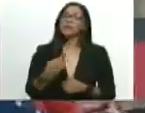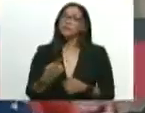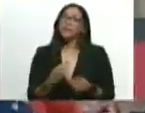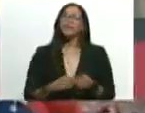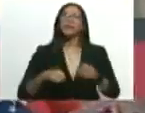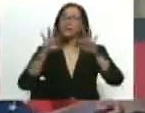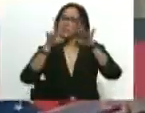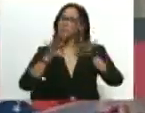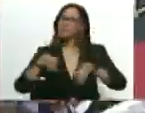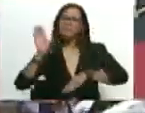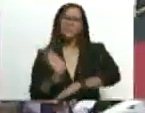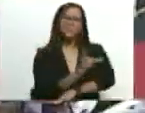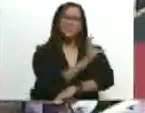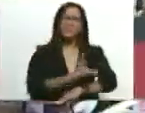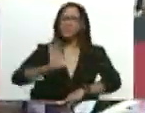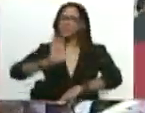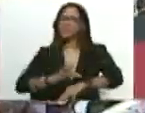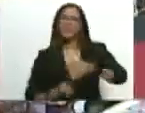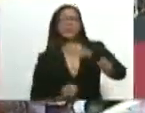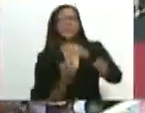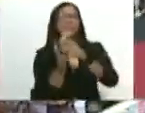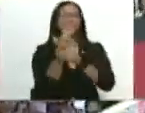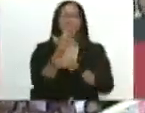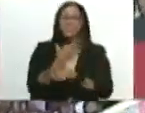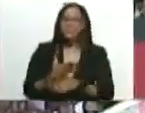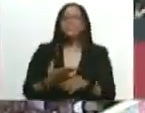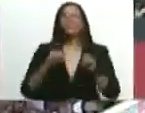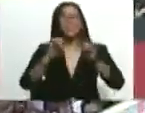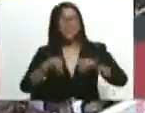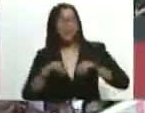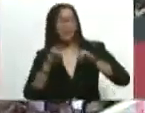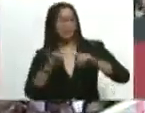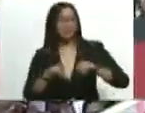diré que escribo un canto que hacía flores